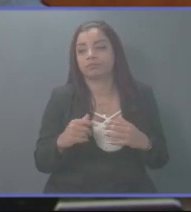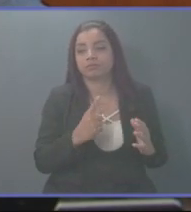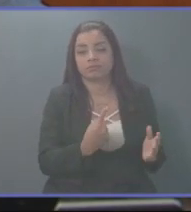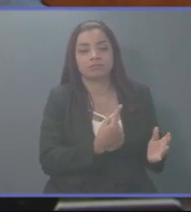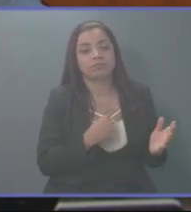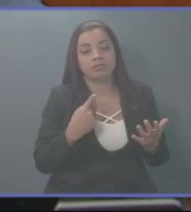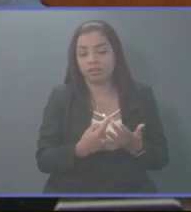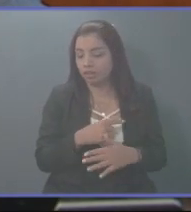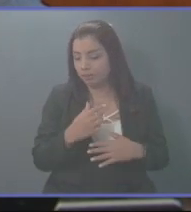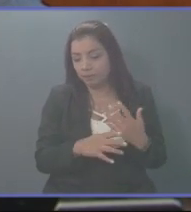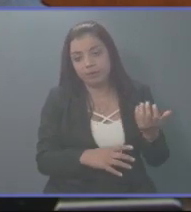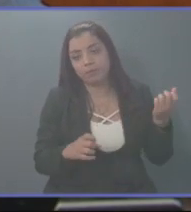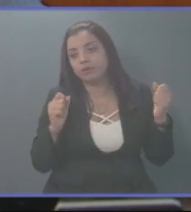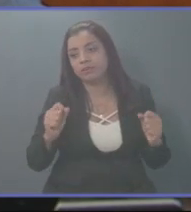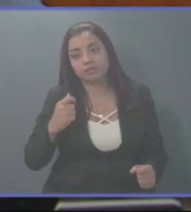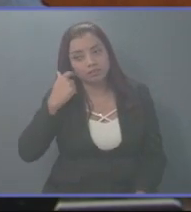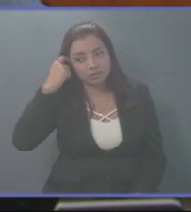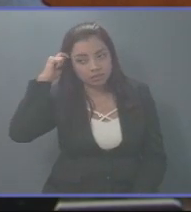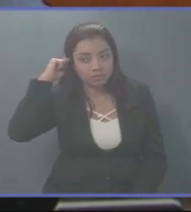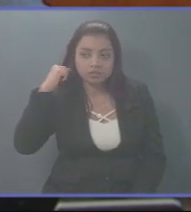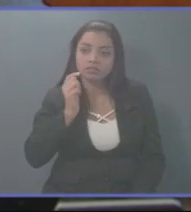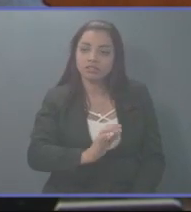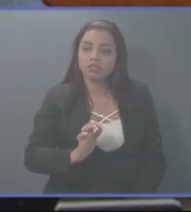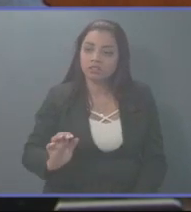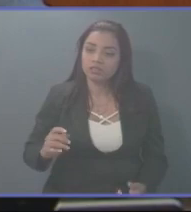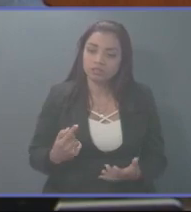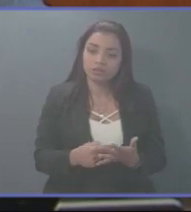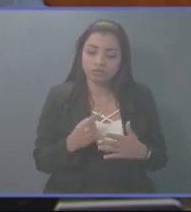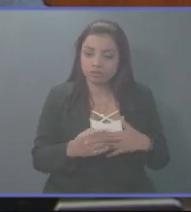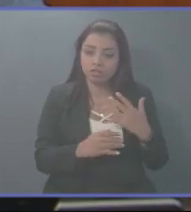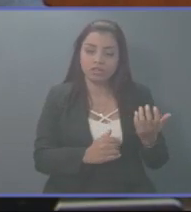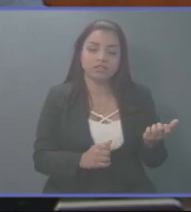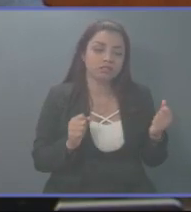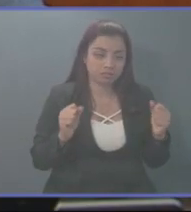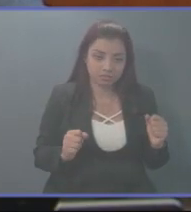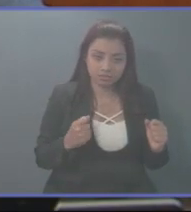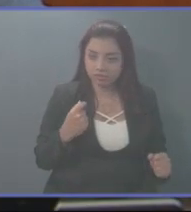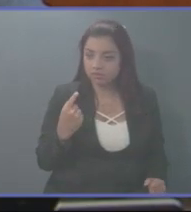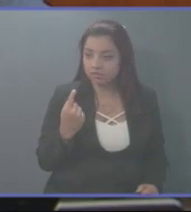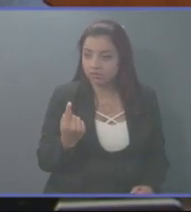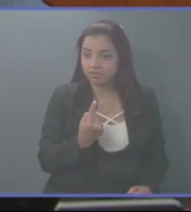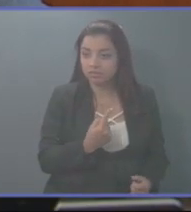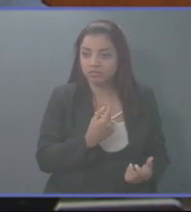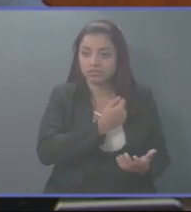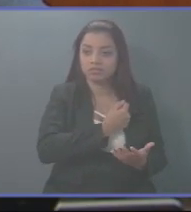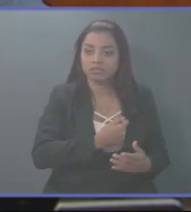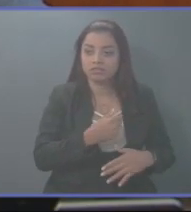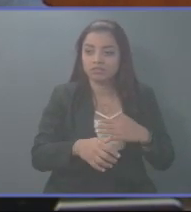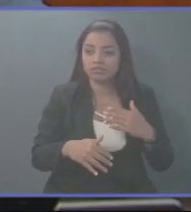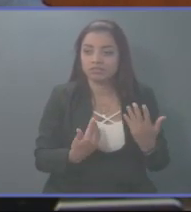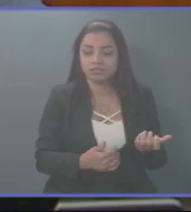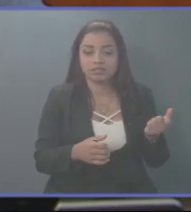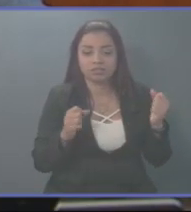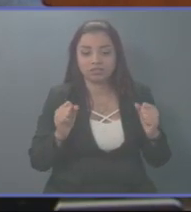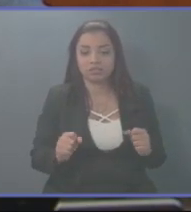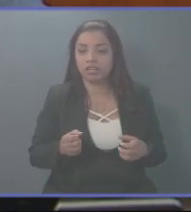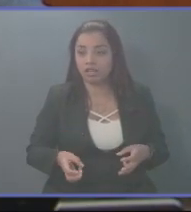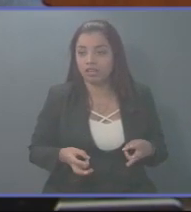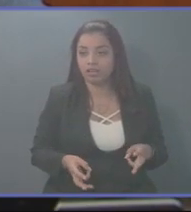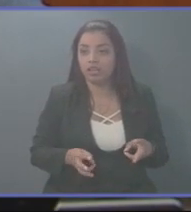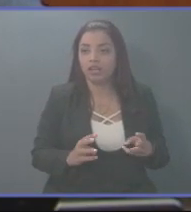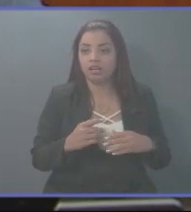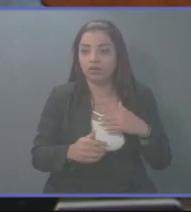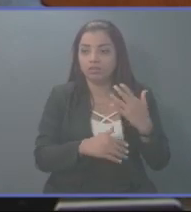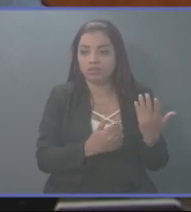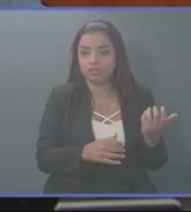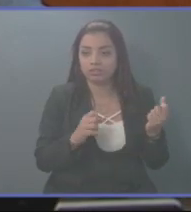sean niñas, niños y adolescentes u otras personas vulnerables, a que se generen mecanismos para proteger